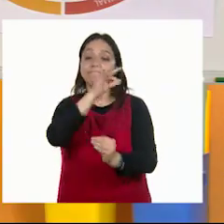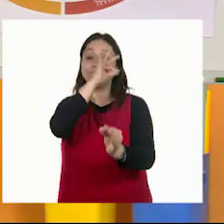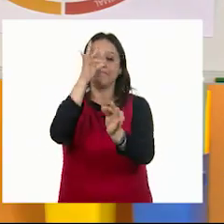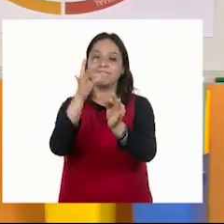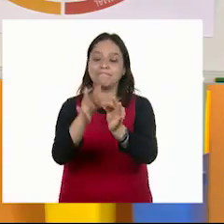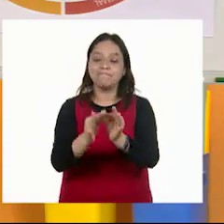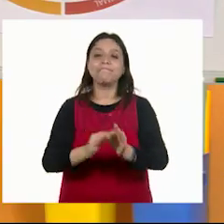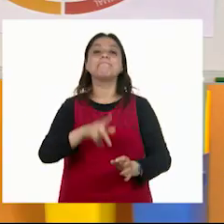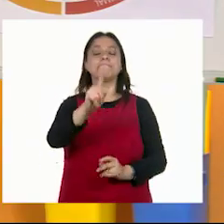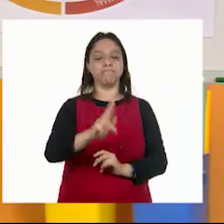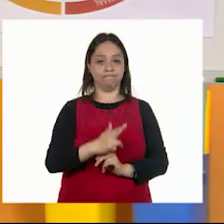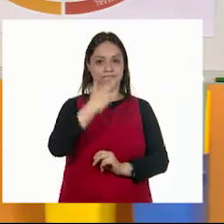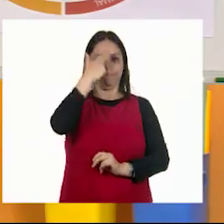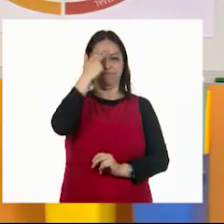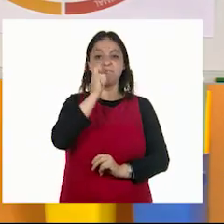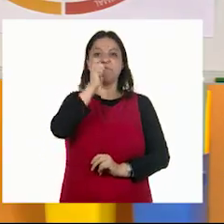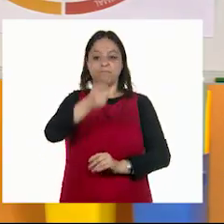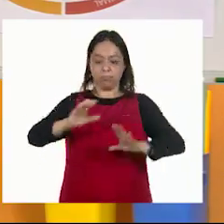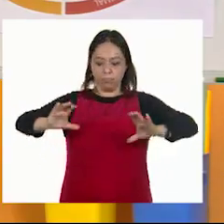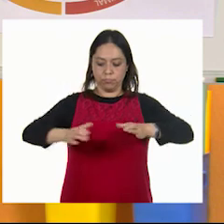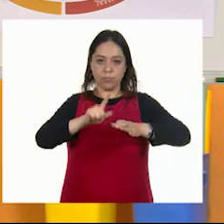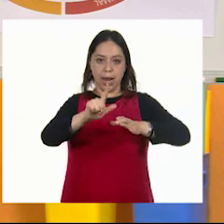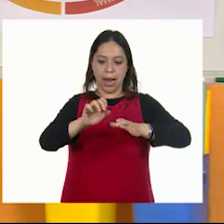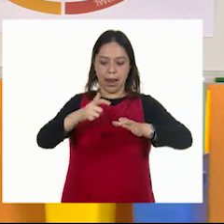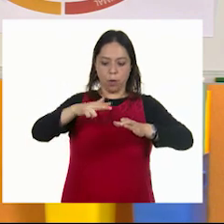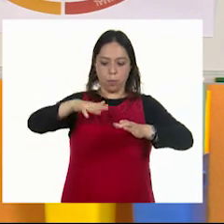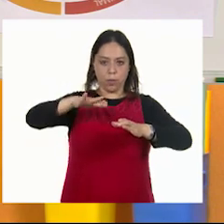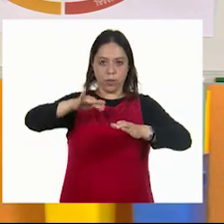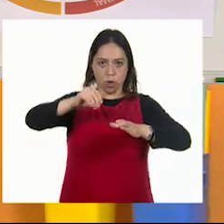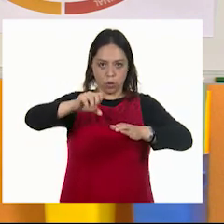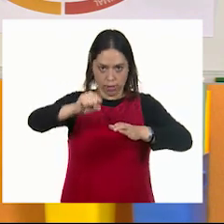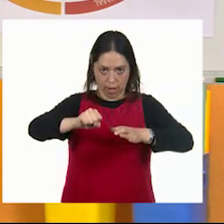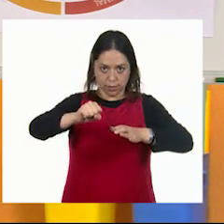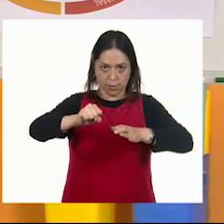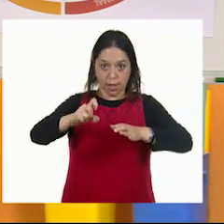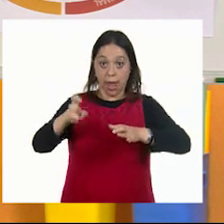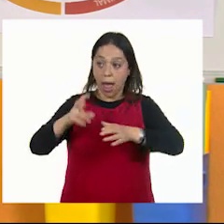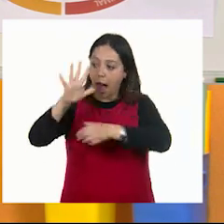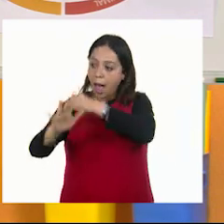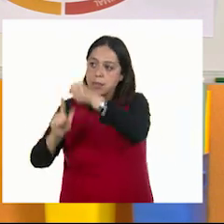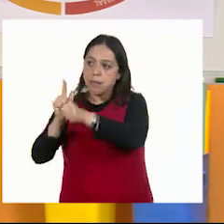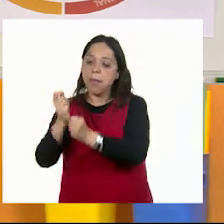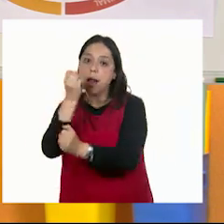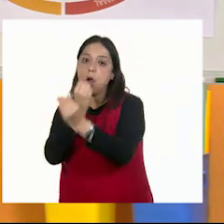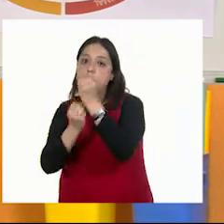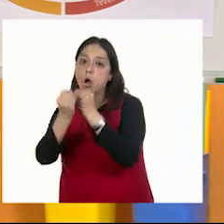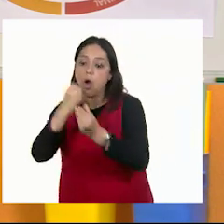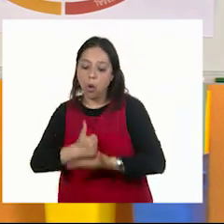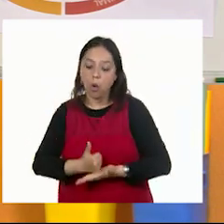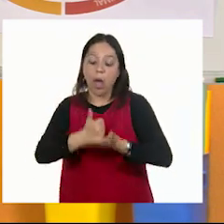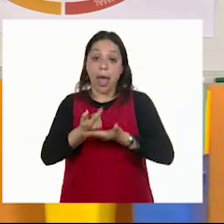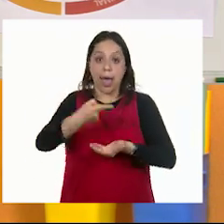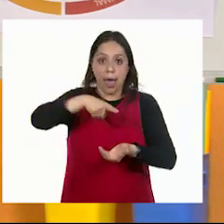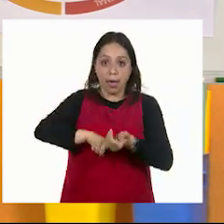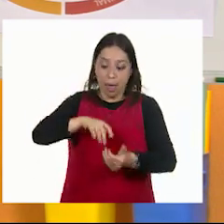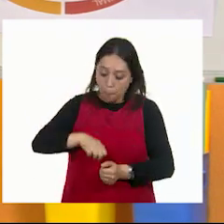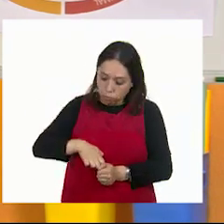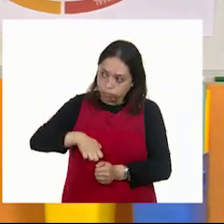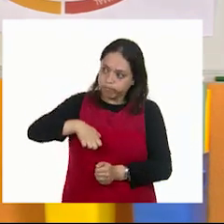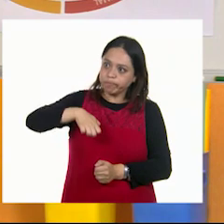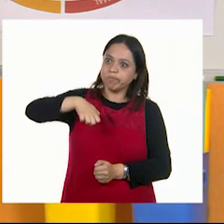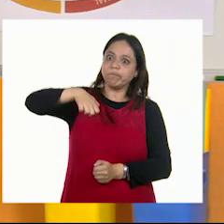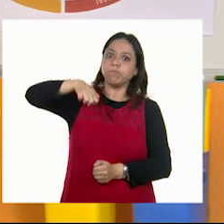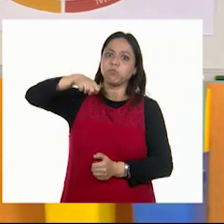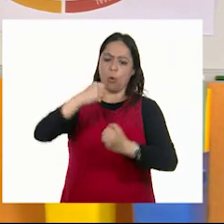Eleni, también recordemos a las leguminosas y los alimentos de origen animal, que son una fuente de proteínas que nos ayudan al crecimiento